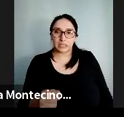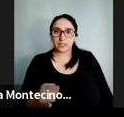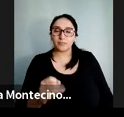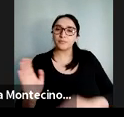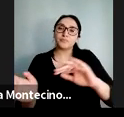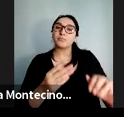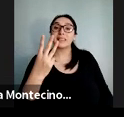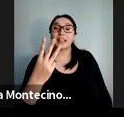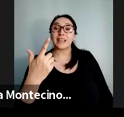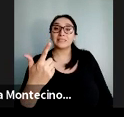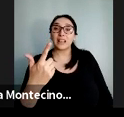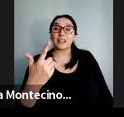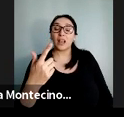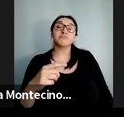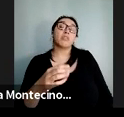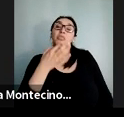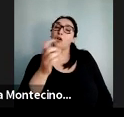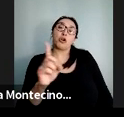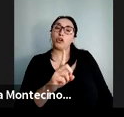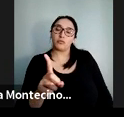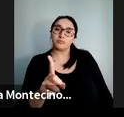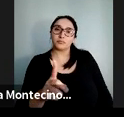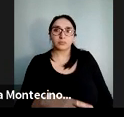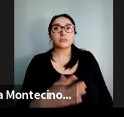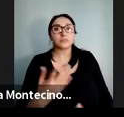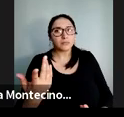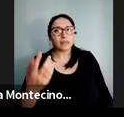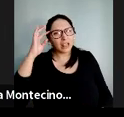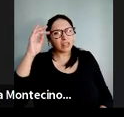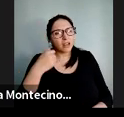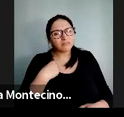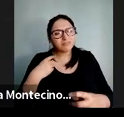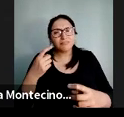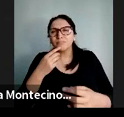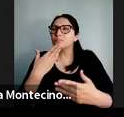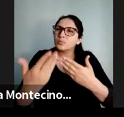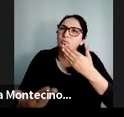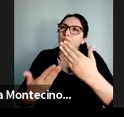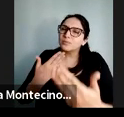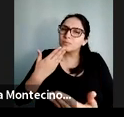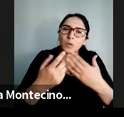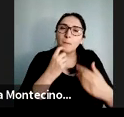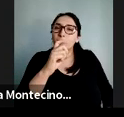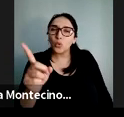no. Sin embargo, la idea de la encuesta era ir avanzando respecto a las preguntas en inculcar